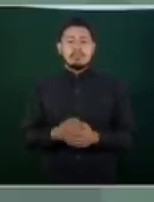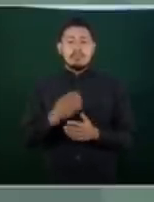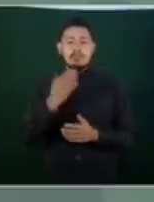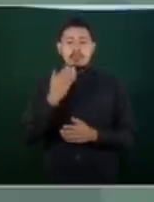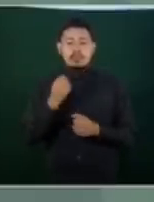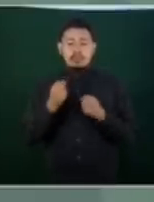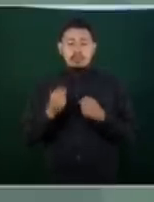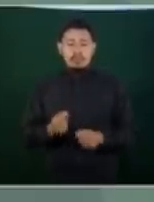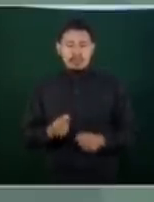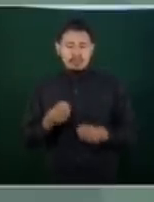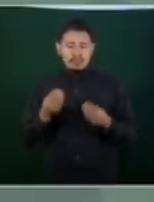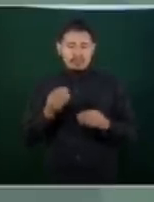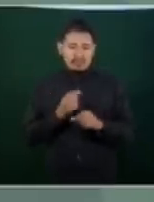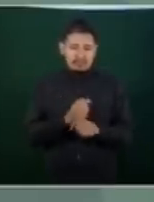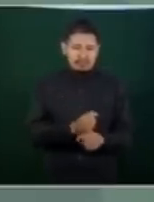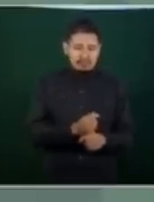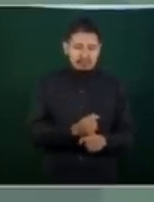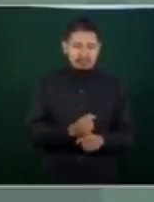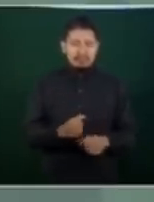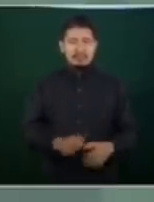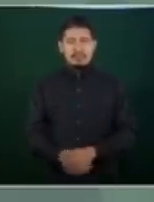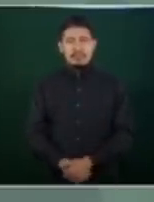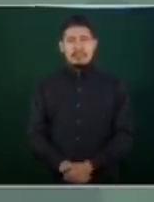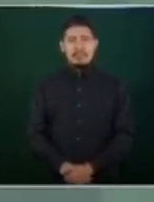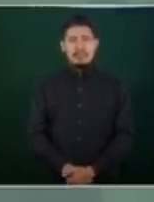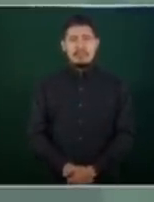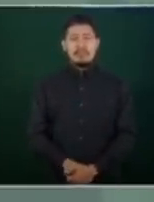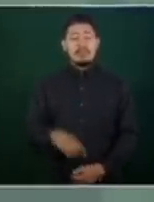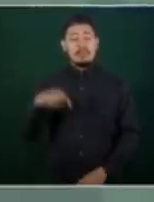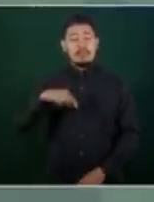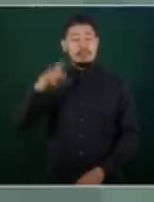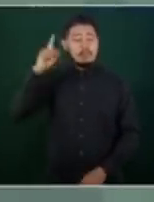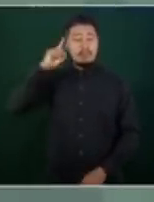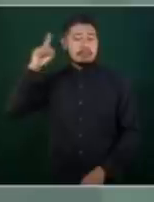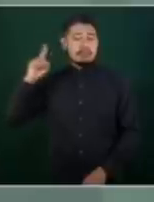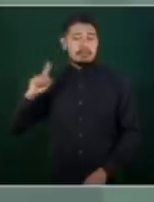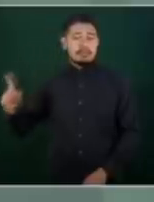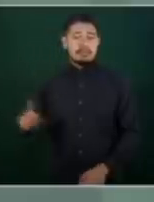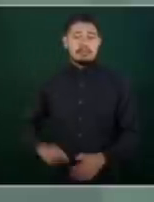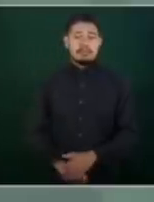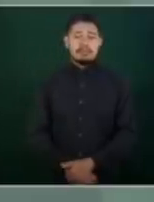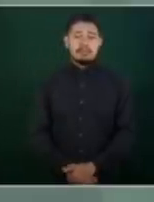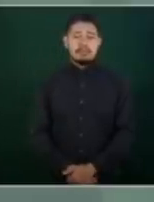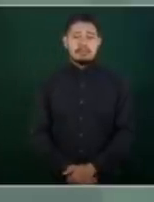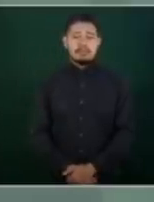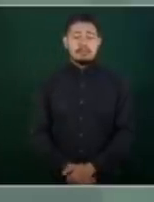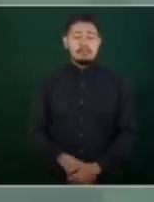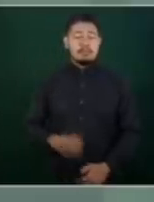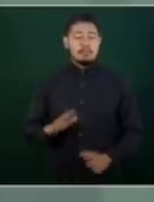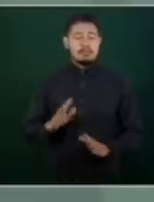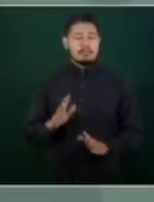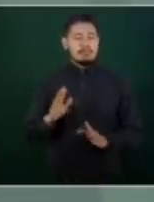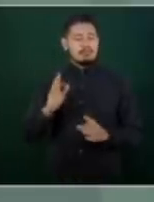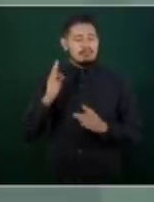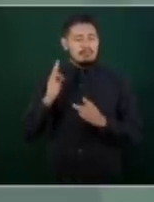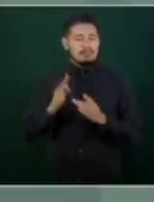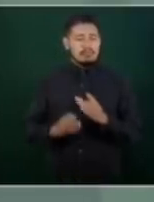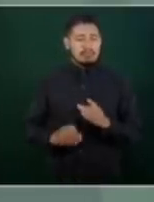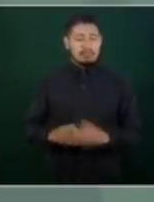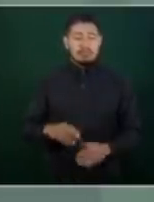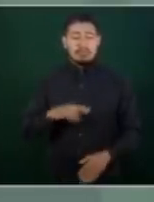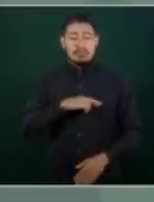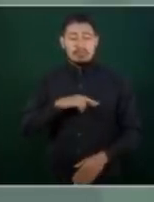inseguridad, la violencia en Zacatecas. Acabamos de terminar